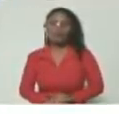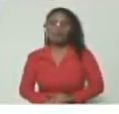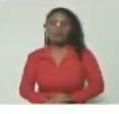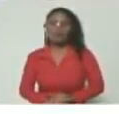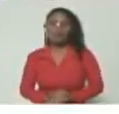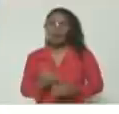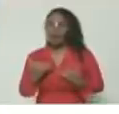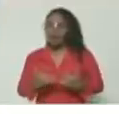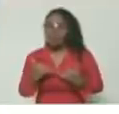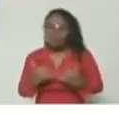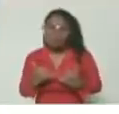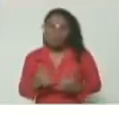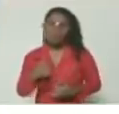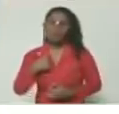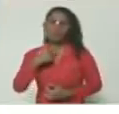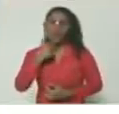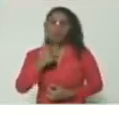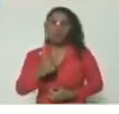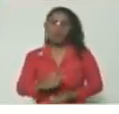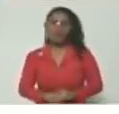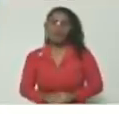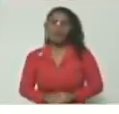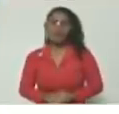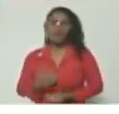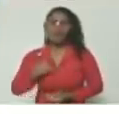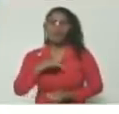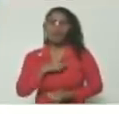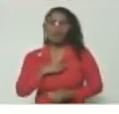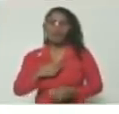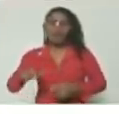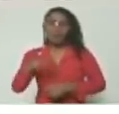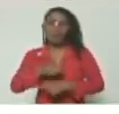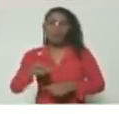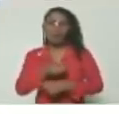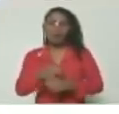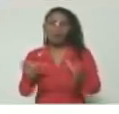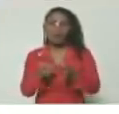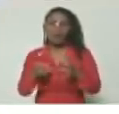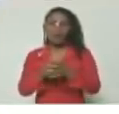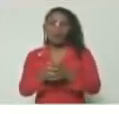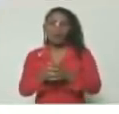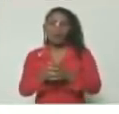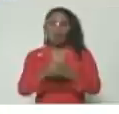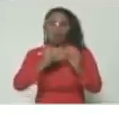Recientemente, es lo que le decía, pues, estábamos tras la búsqueda de un grupo de repuesto.